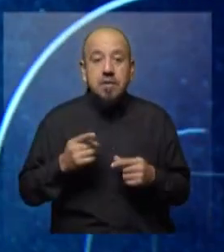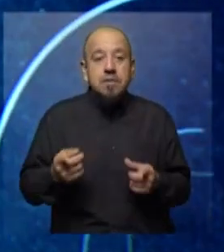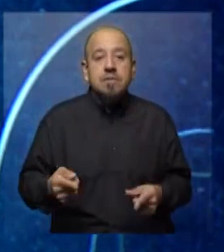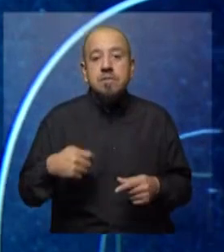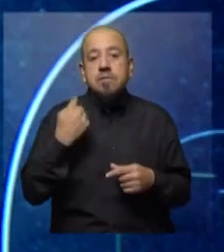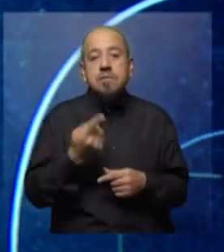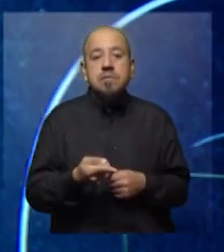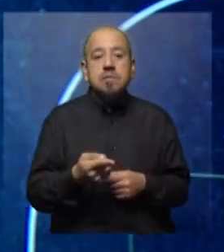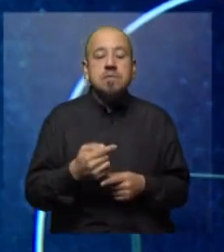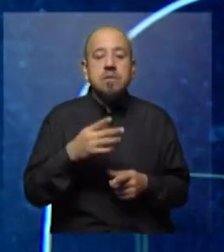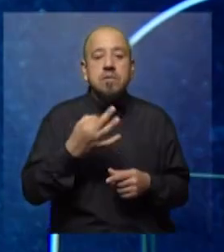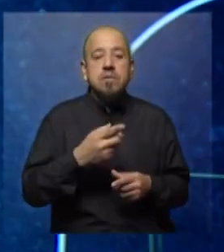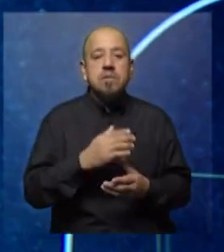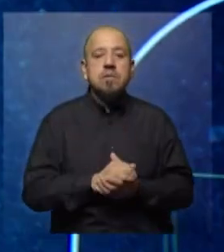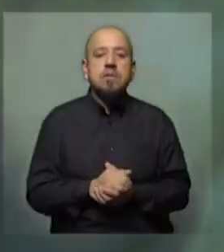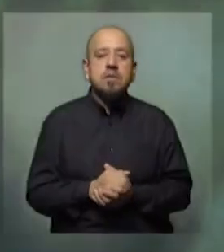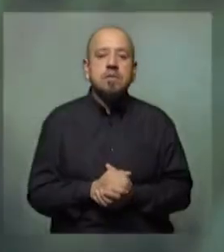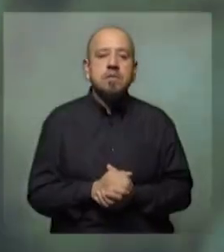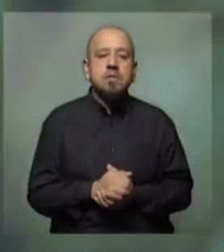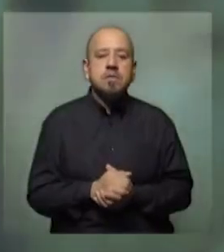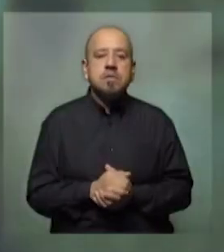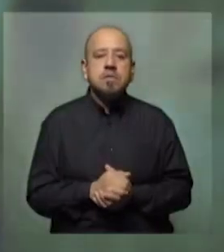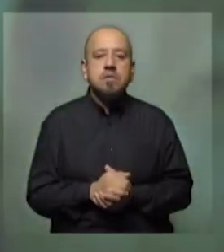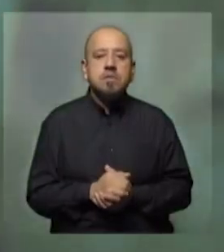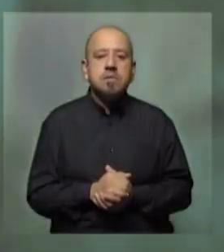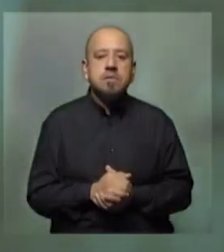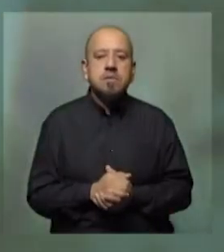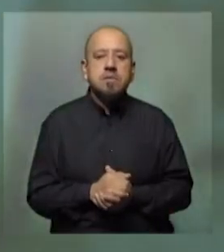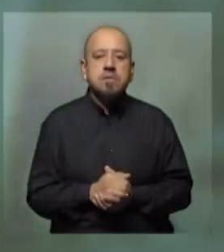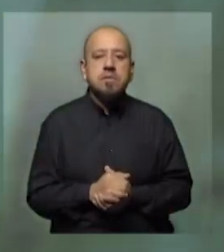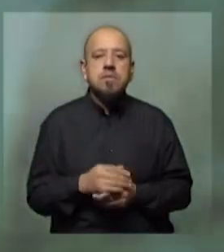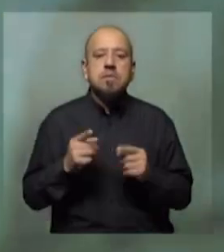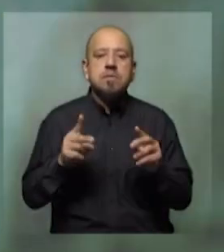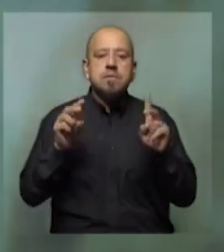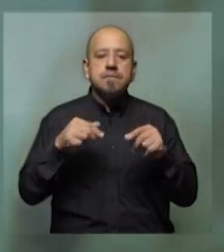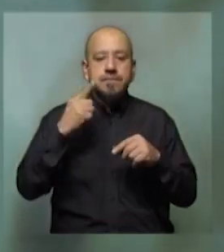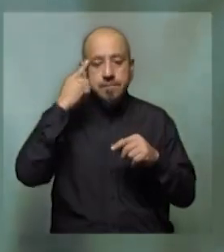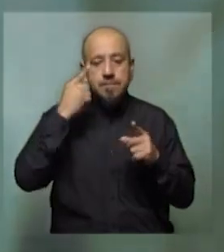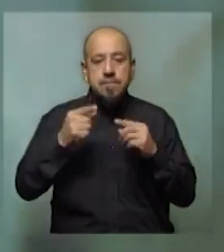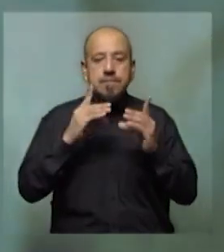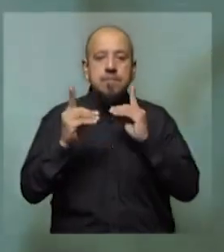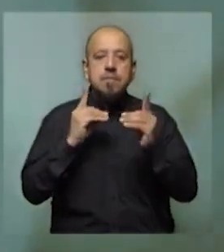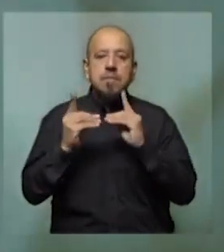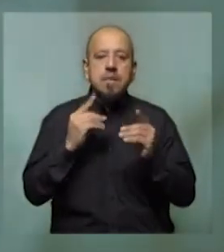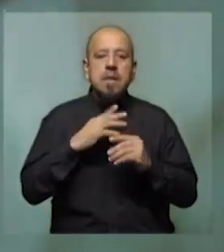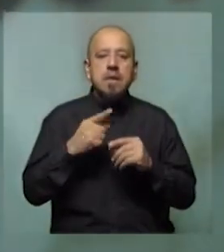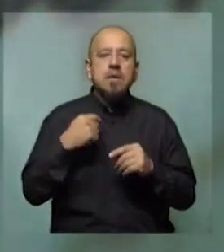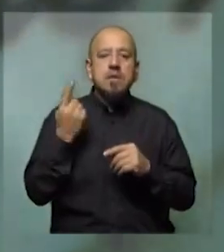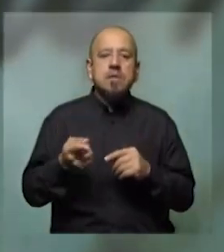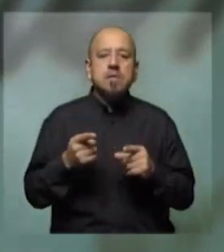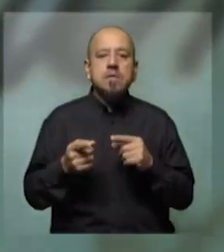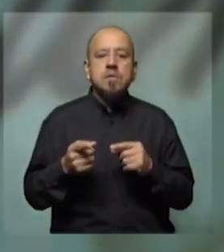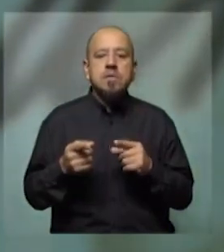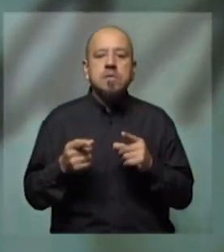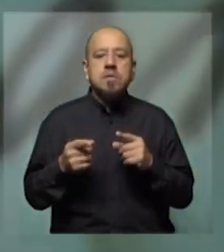en el otro algo de verdad y Fernanda además de esta cuestión del pensamiento y el diálogo hay otros ejes también que atraviesan